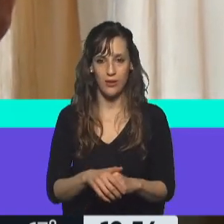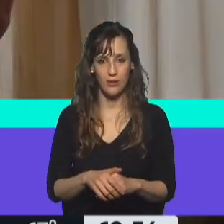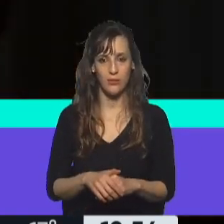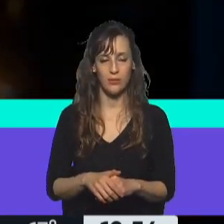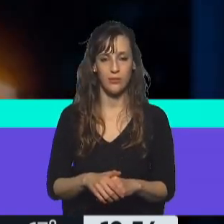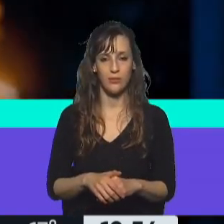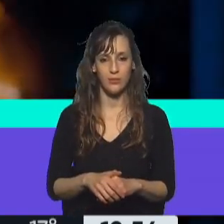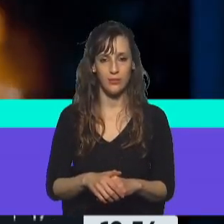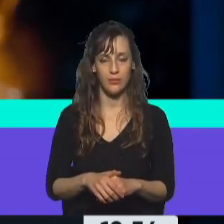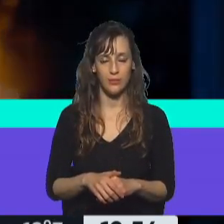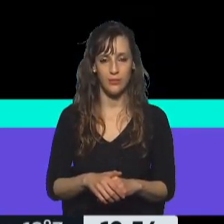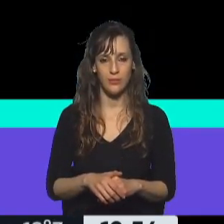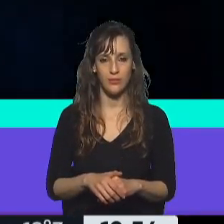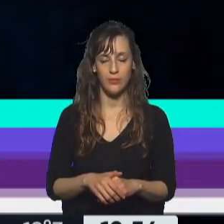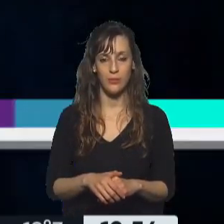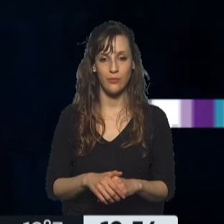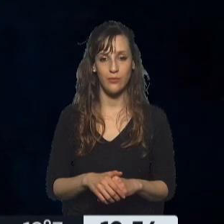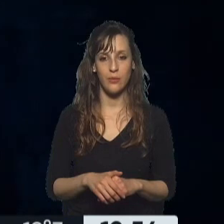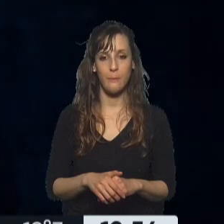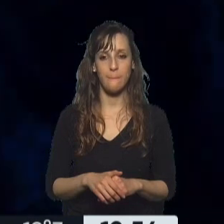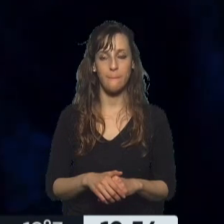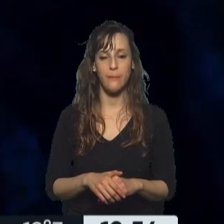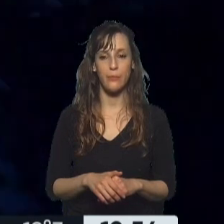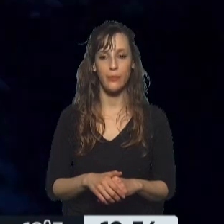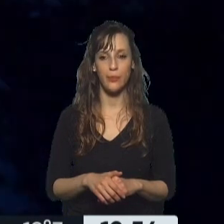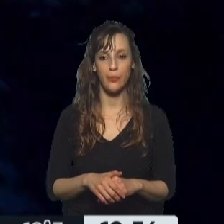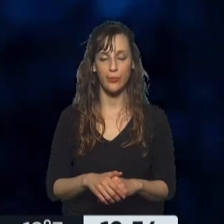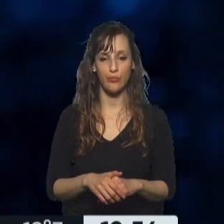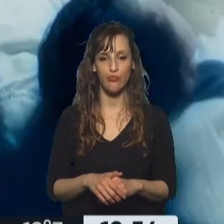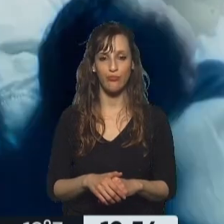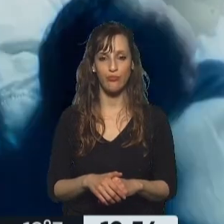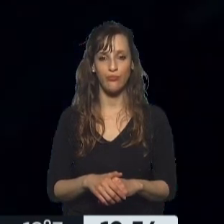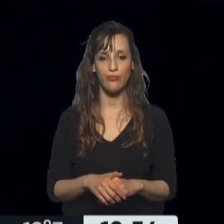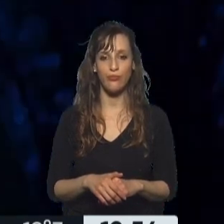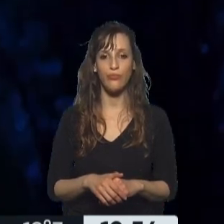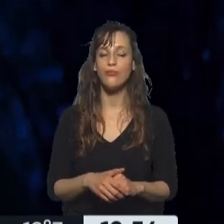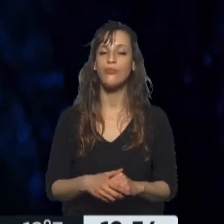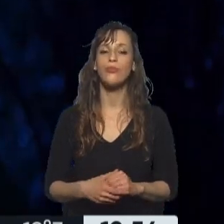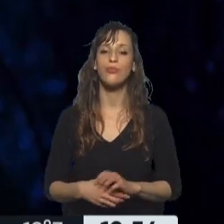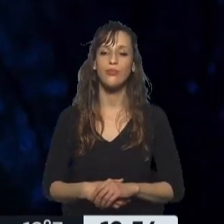amigos. Estoy preocupada por Mara. ¡Juana! ¡Ya está, Juana! ¡Ya está!